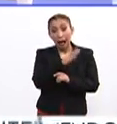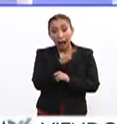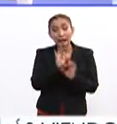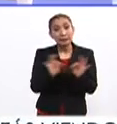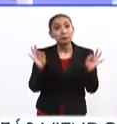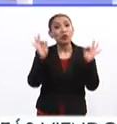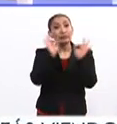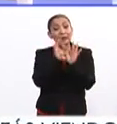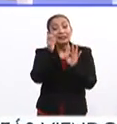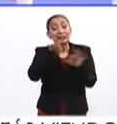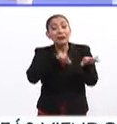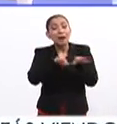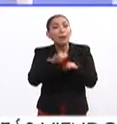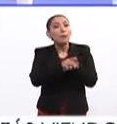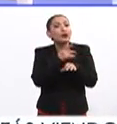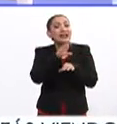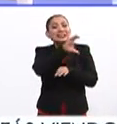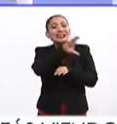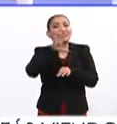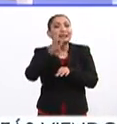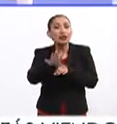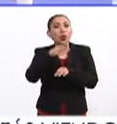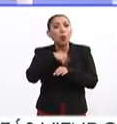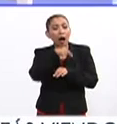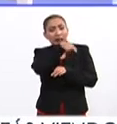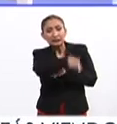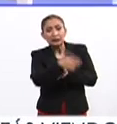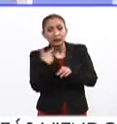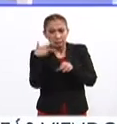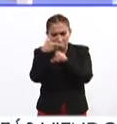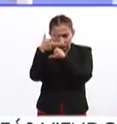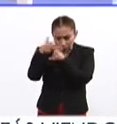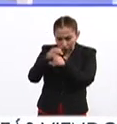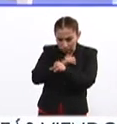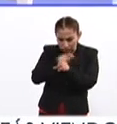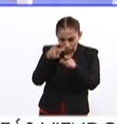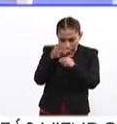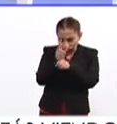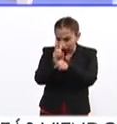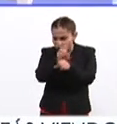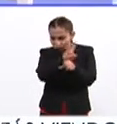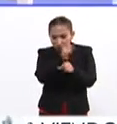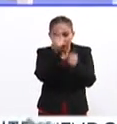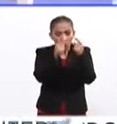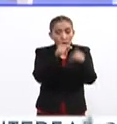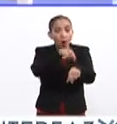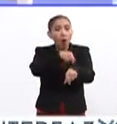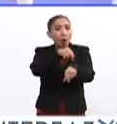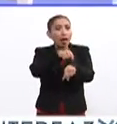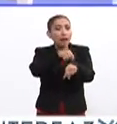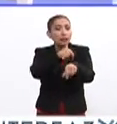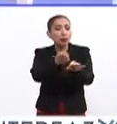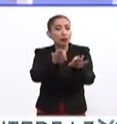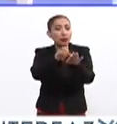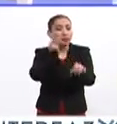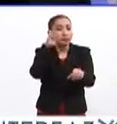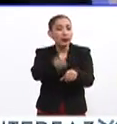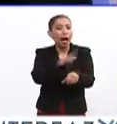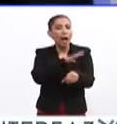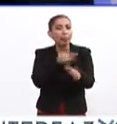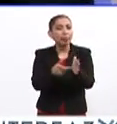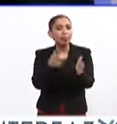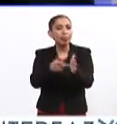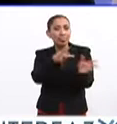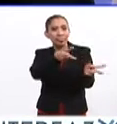sido importante ese trabajo porque además el C5 ha hecho un monitoreo particular en ciertas horas del día que también detectamos que hay